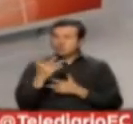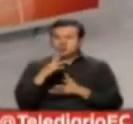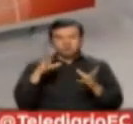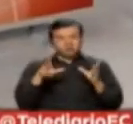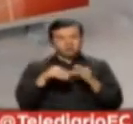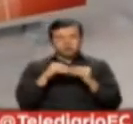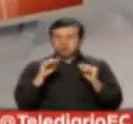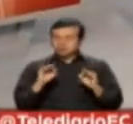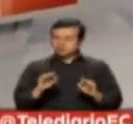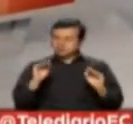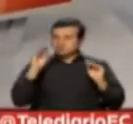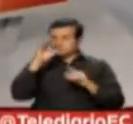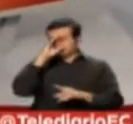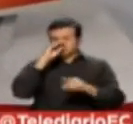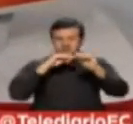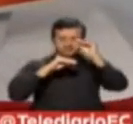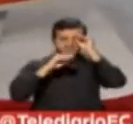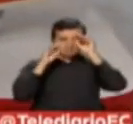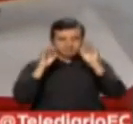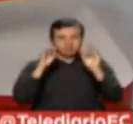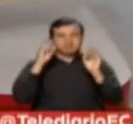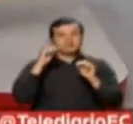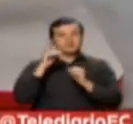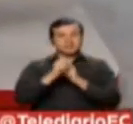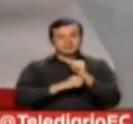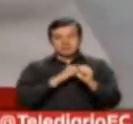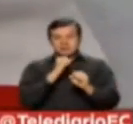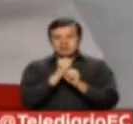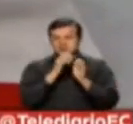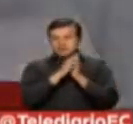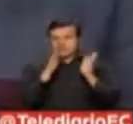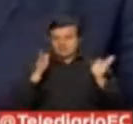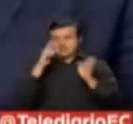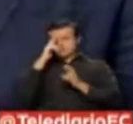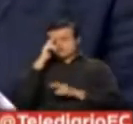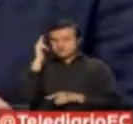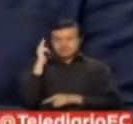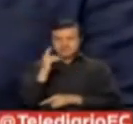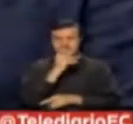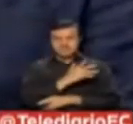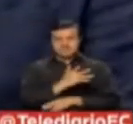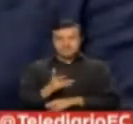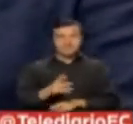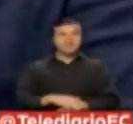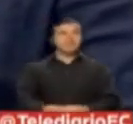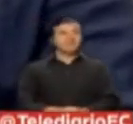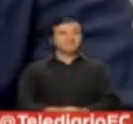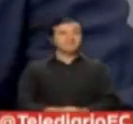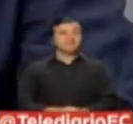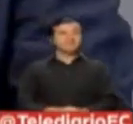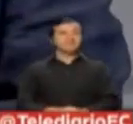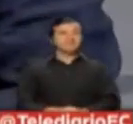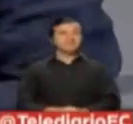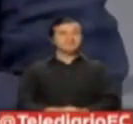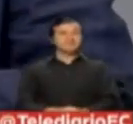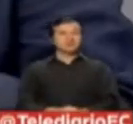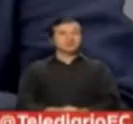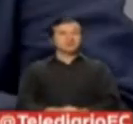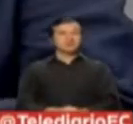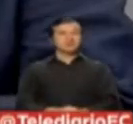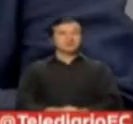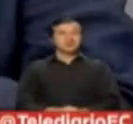todos ganemos que todos aprendamos ese es el sentido del año del respeto hablando de eso y sólo entre paréntesis el cuál fue el